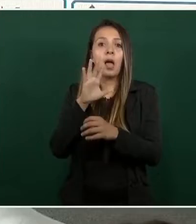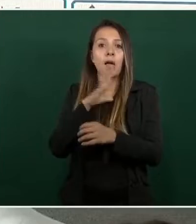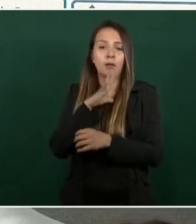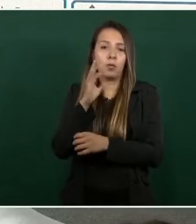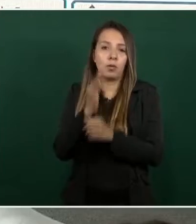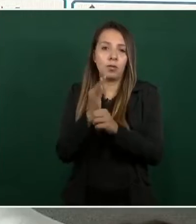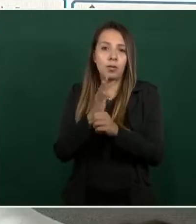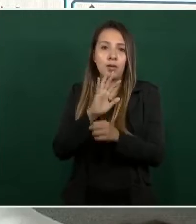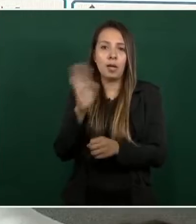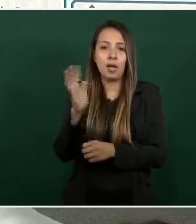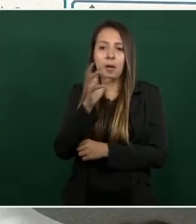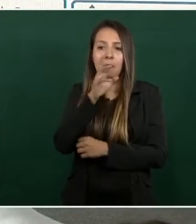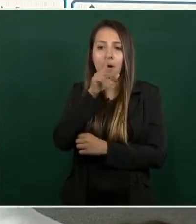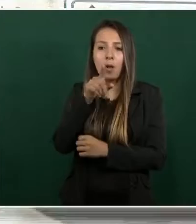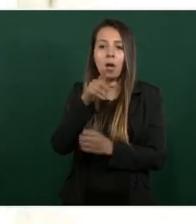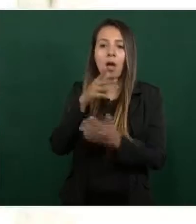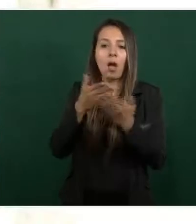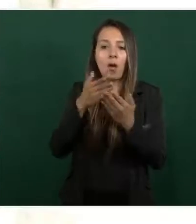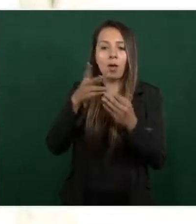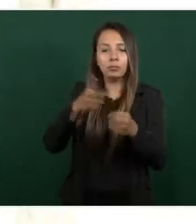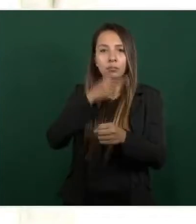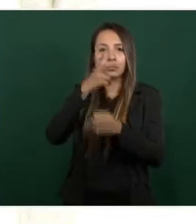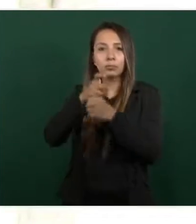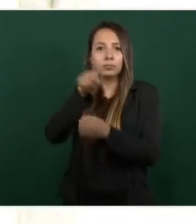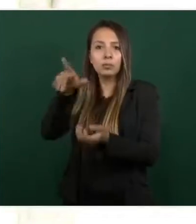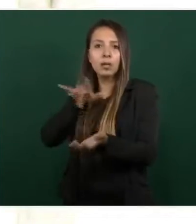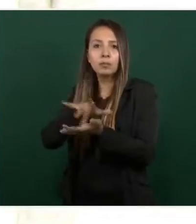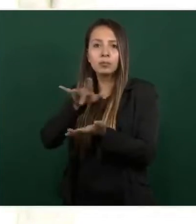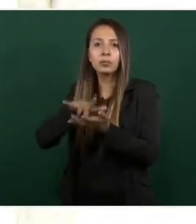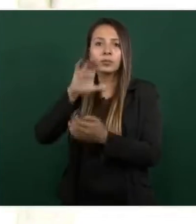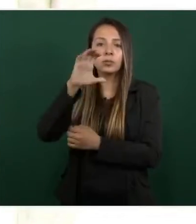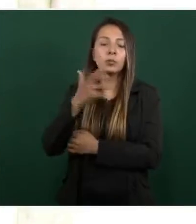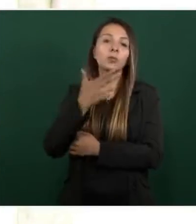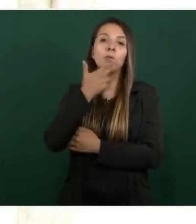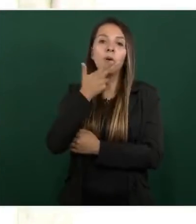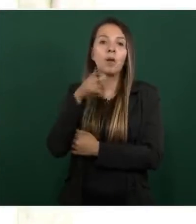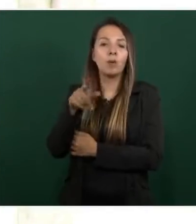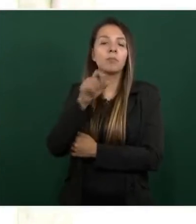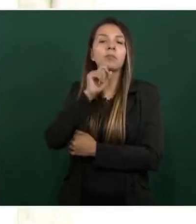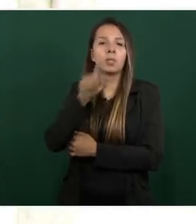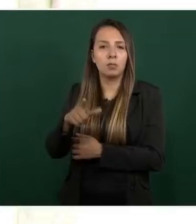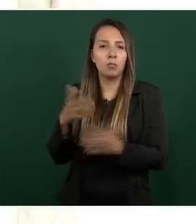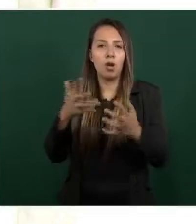a apoyar a Chihuahua, donde está realizando la misma actividad.